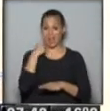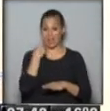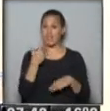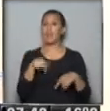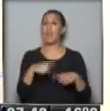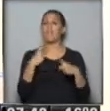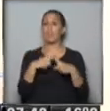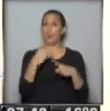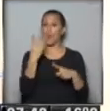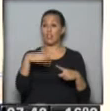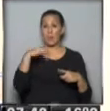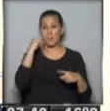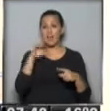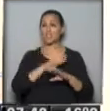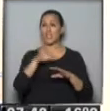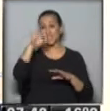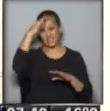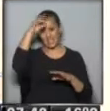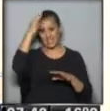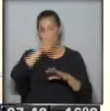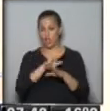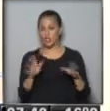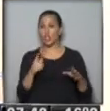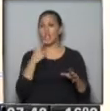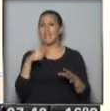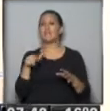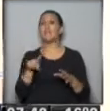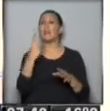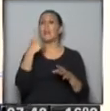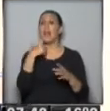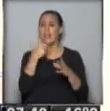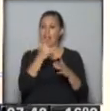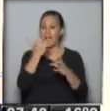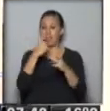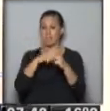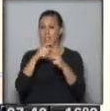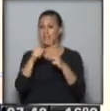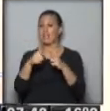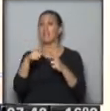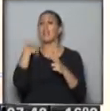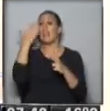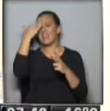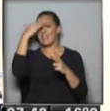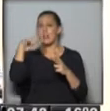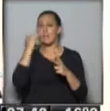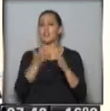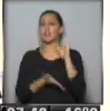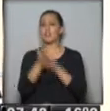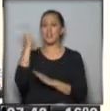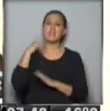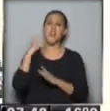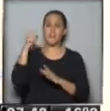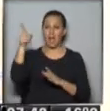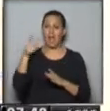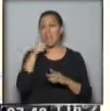el 4 de mayo se presentan en el Teatro Vorterix y es la primera de tres presentaciones. Y para la segunda quincena de mayo recorren toda España. La verdad, la están